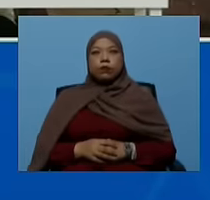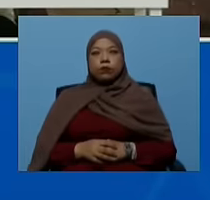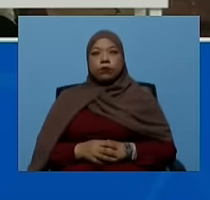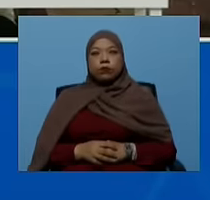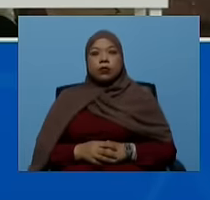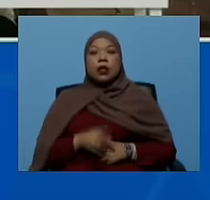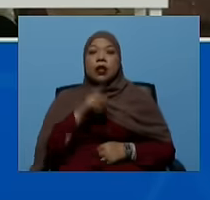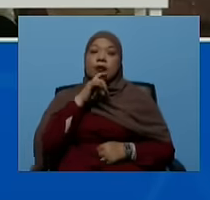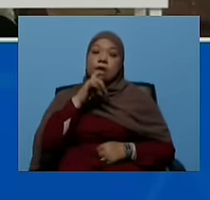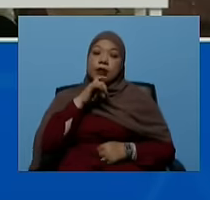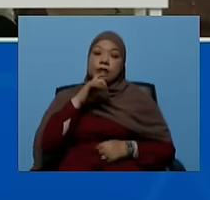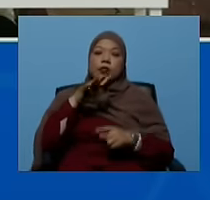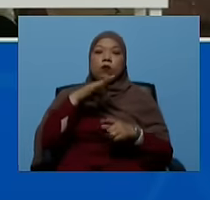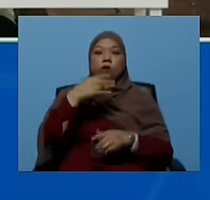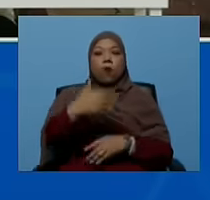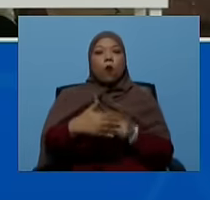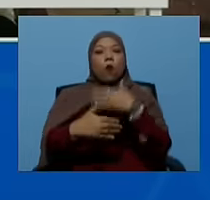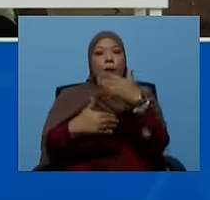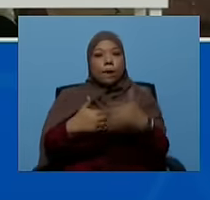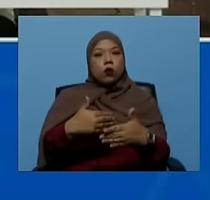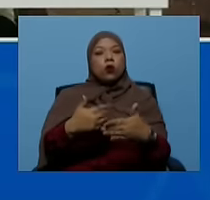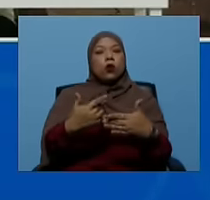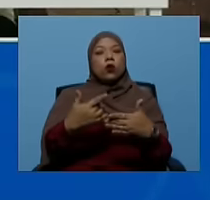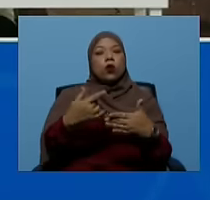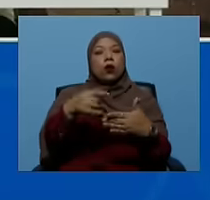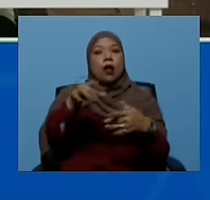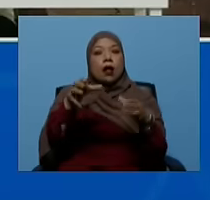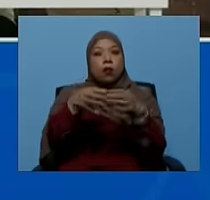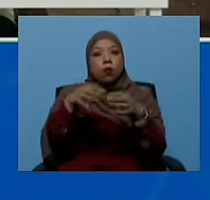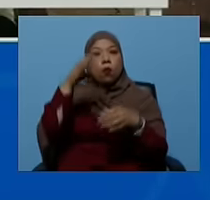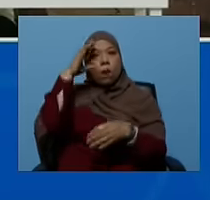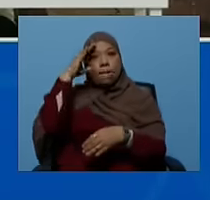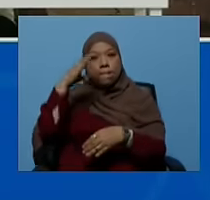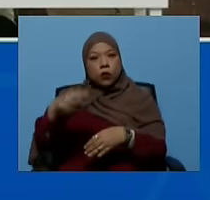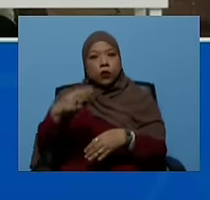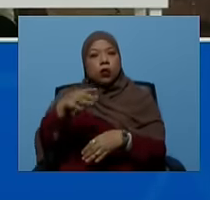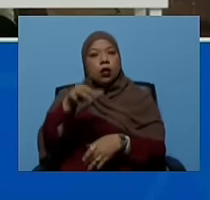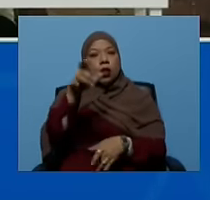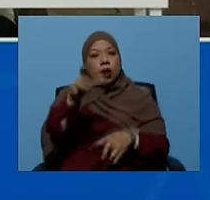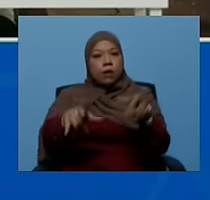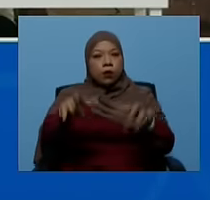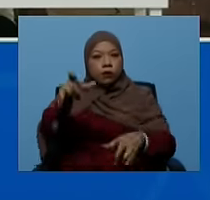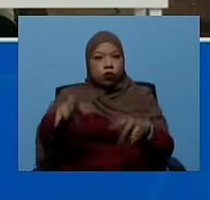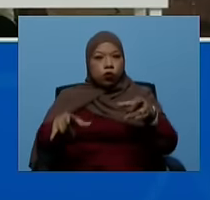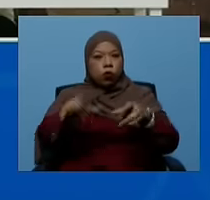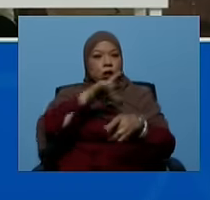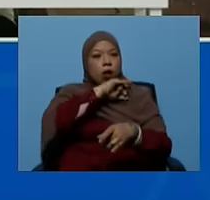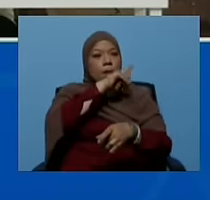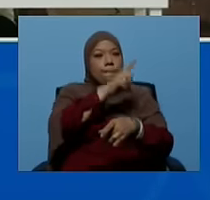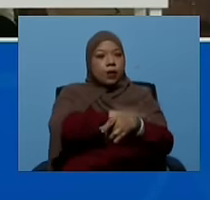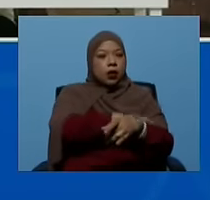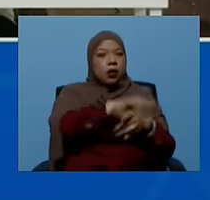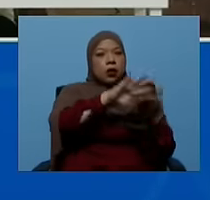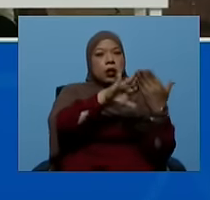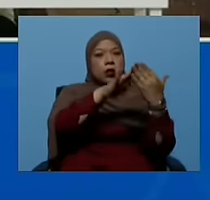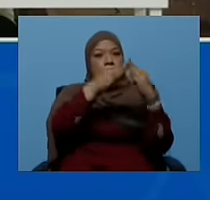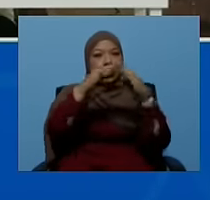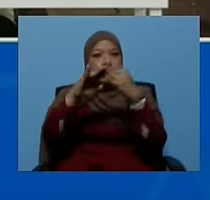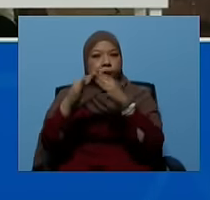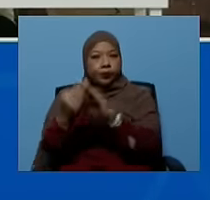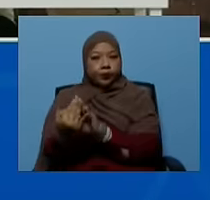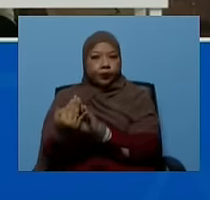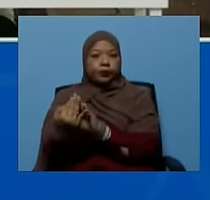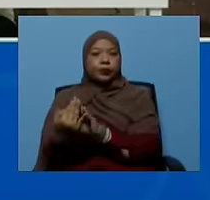todo está el esfuerzo Cívico popular del poder popular es